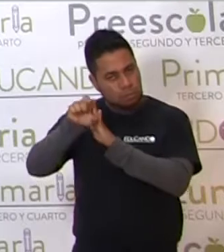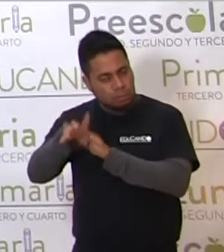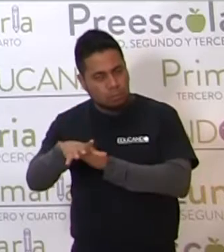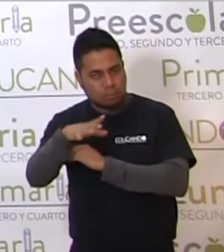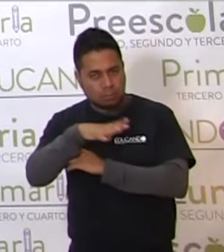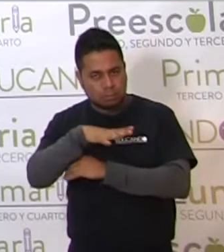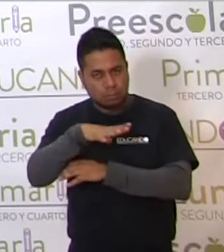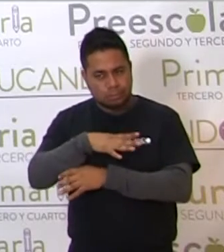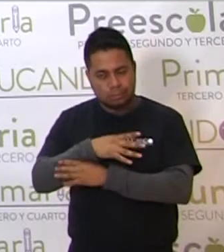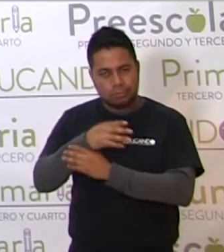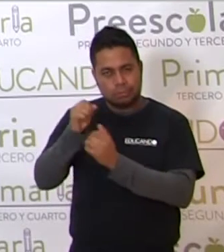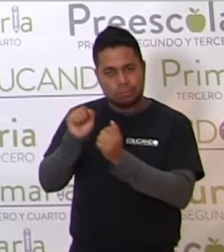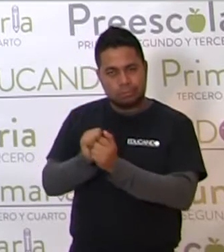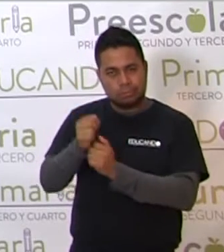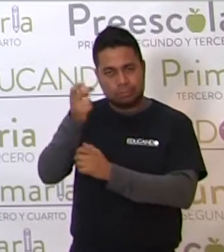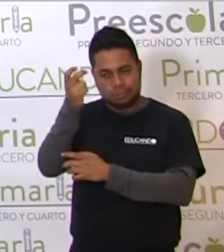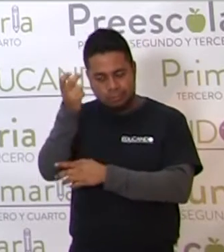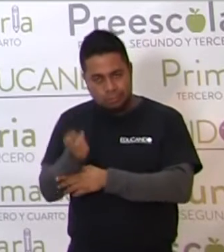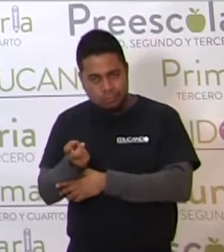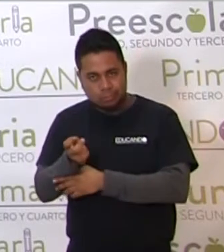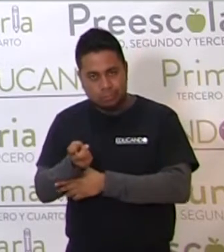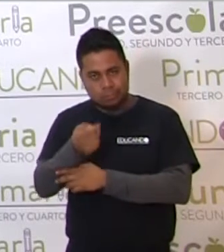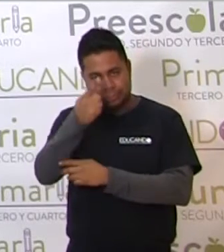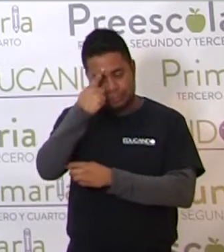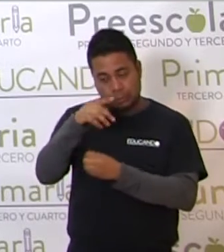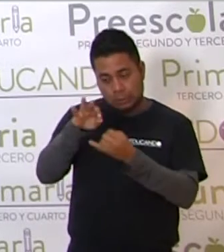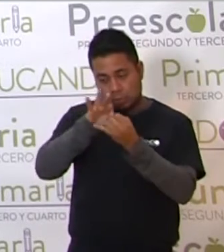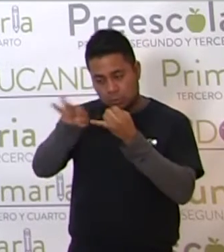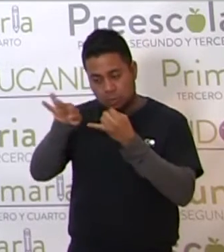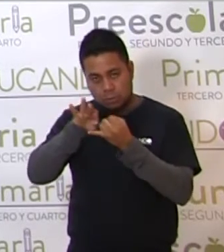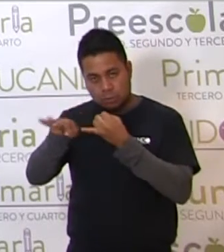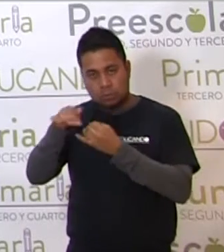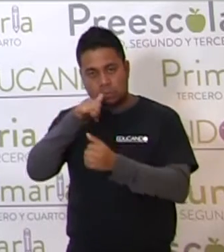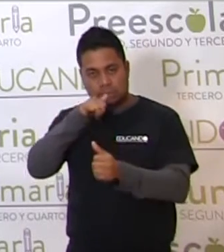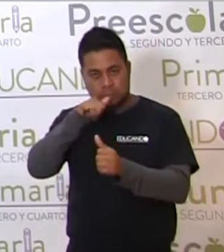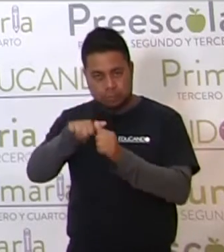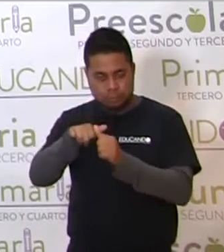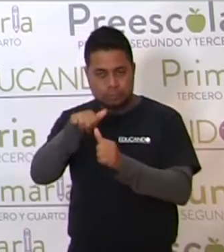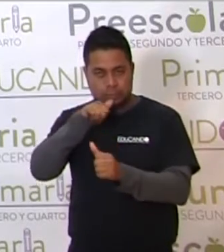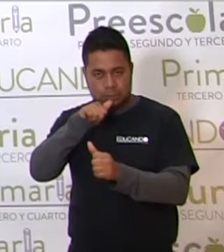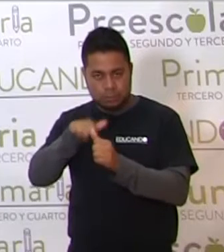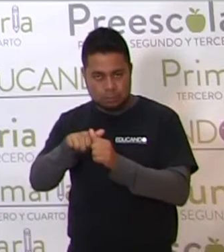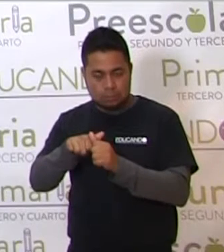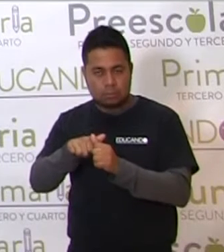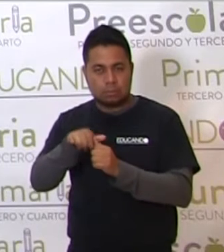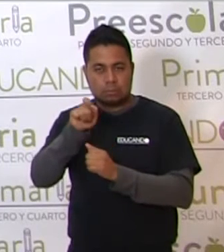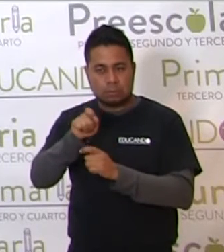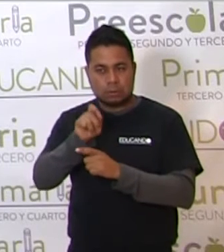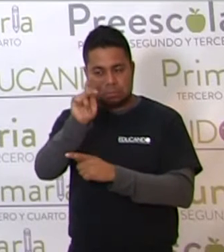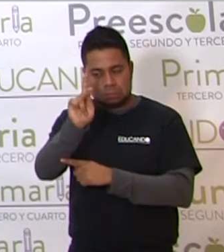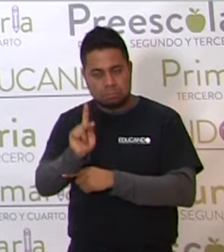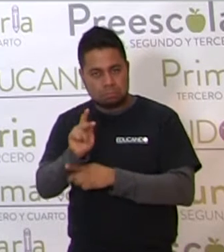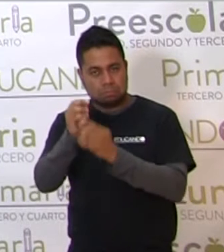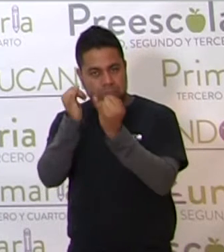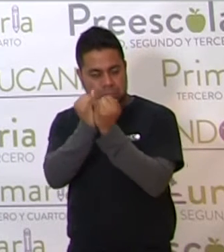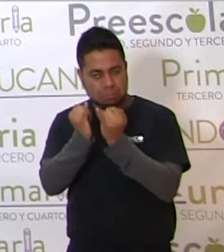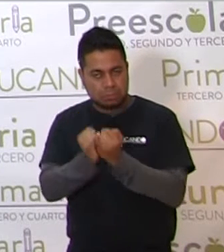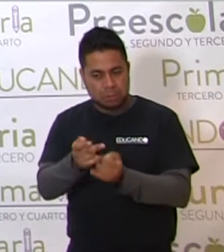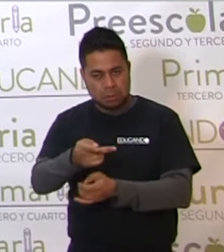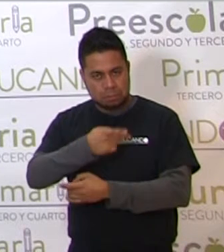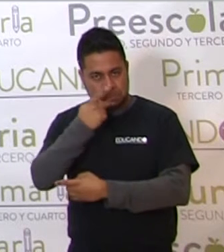a partir de las últimas letras son iguales y